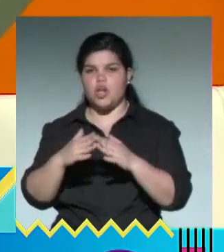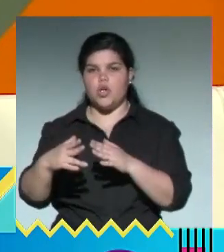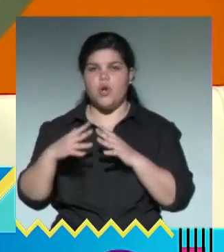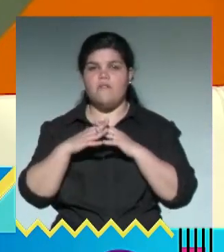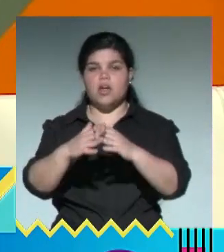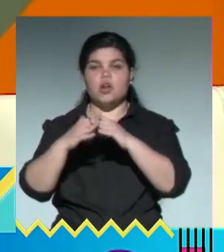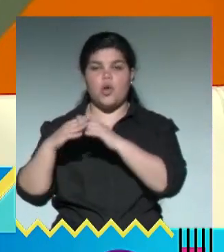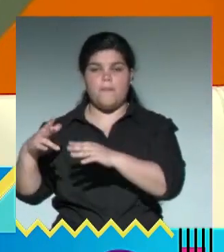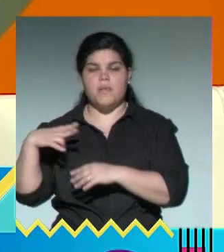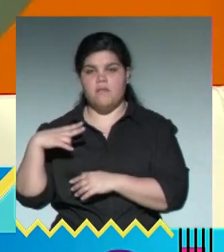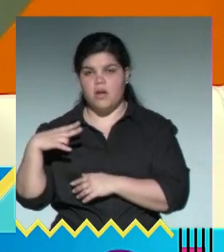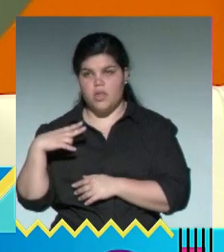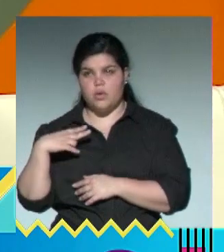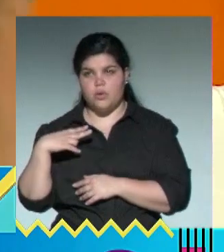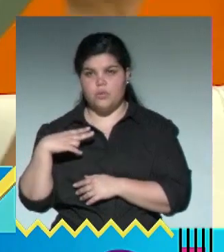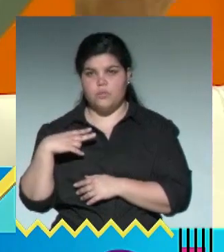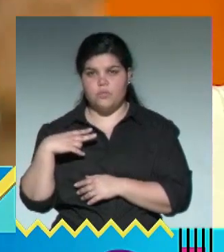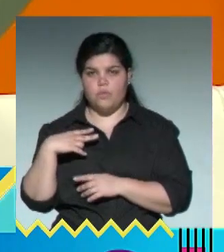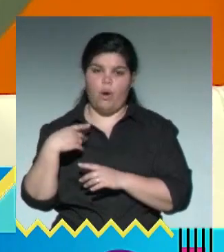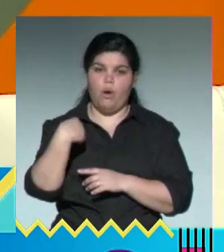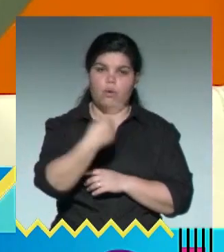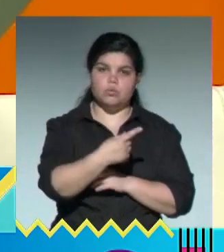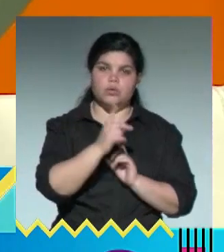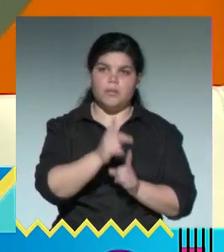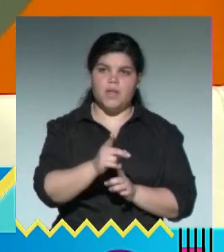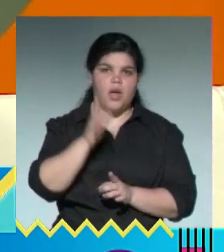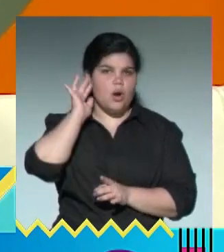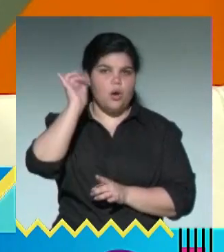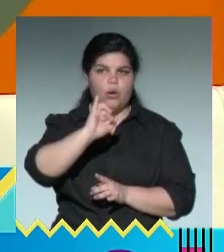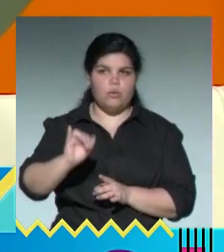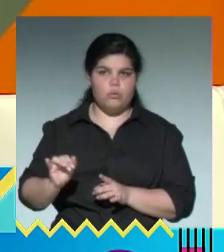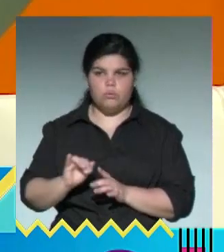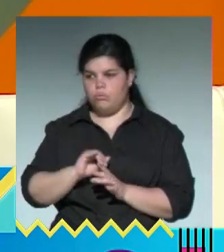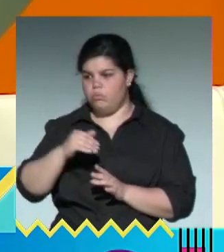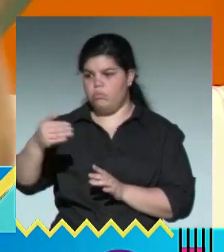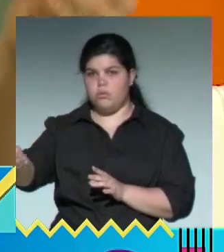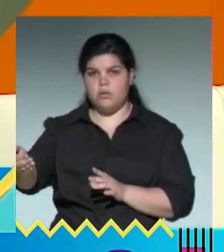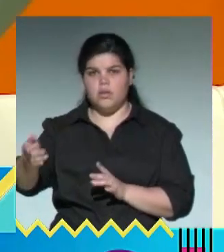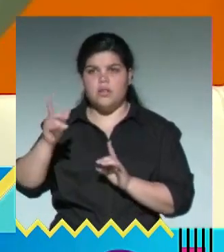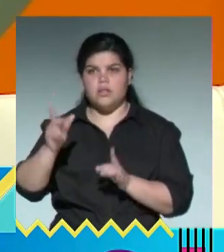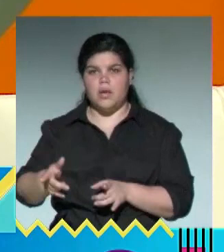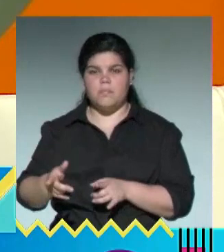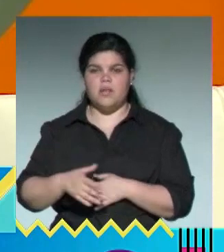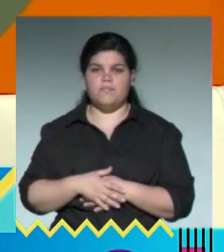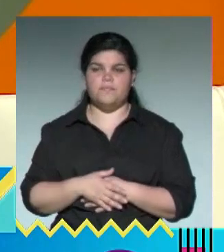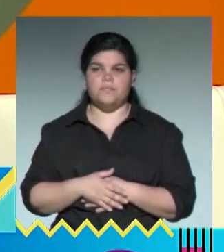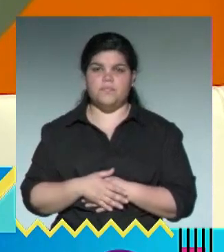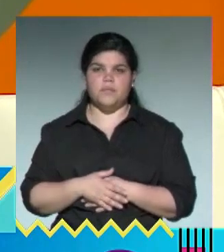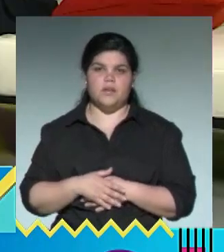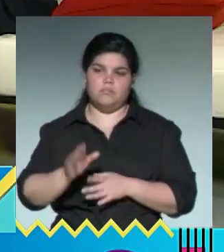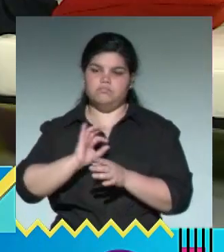los otros barrios privados más para el lado del Challao, y si seguís para el lado de Godoy Cruz y no se para, tenés el lado de La Favorita, el lado